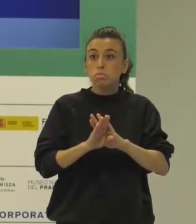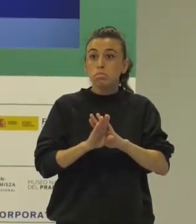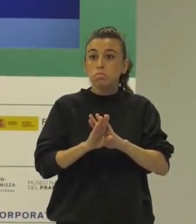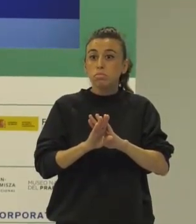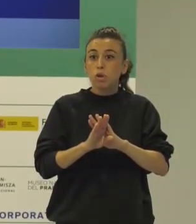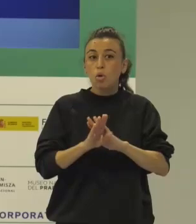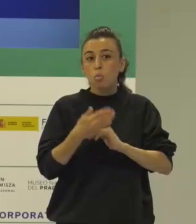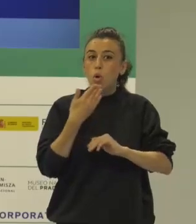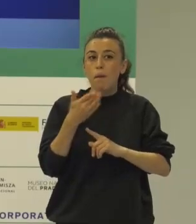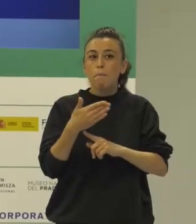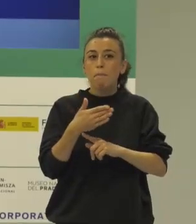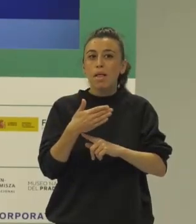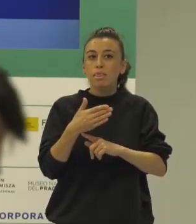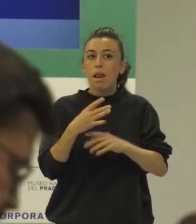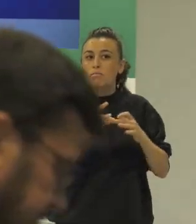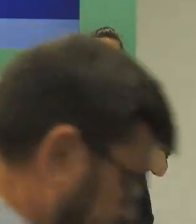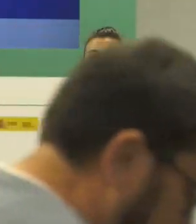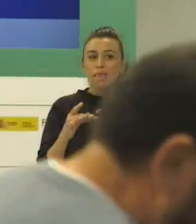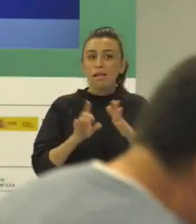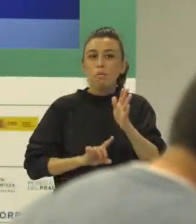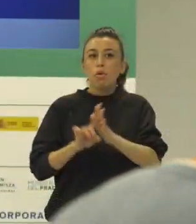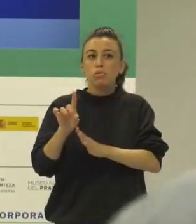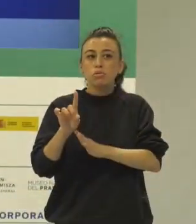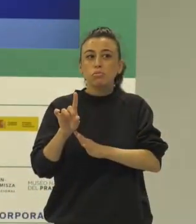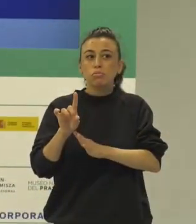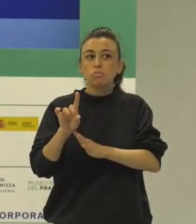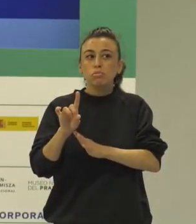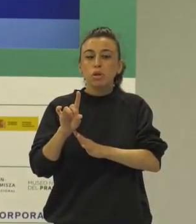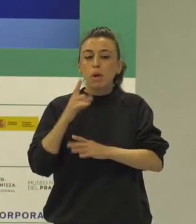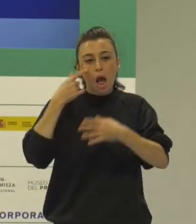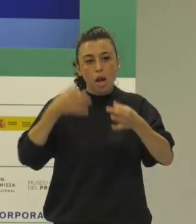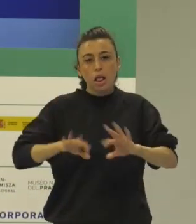progreso, parte de un desconocimiento total de la realidad cubana, ¿no?